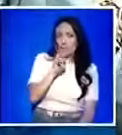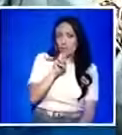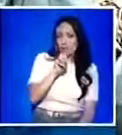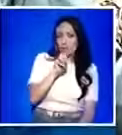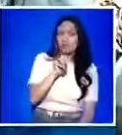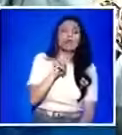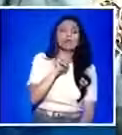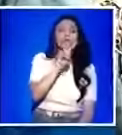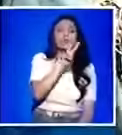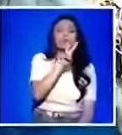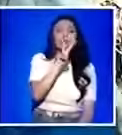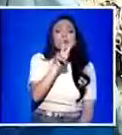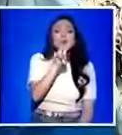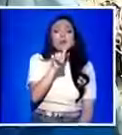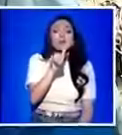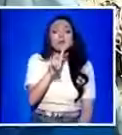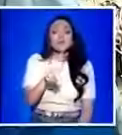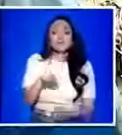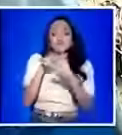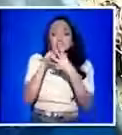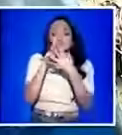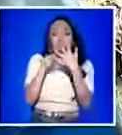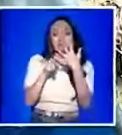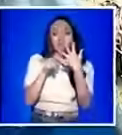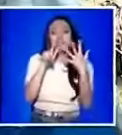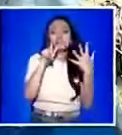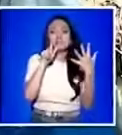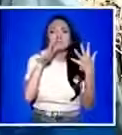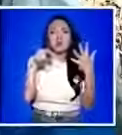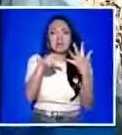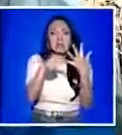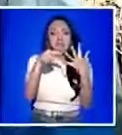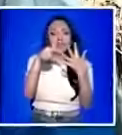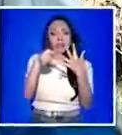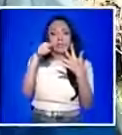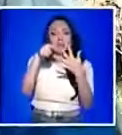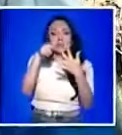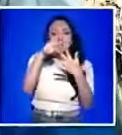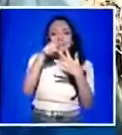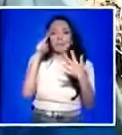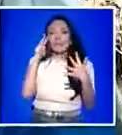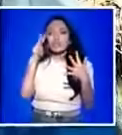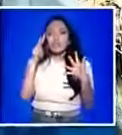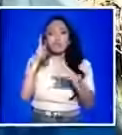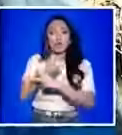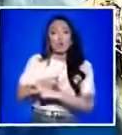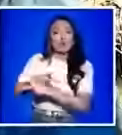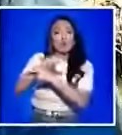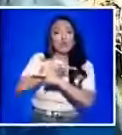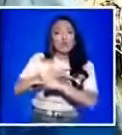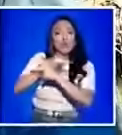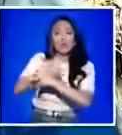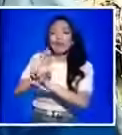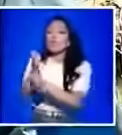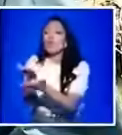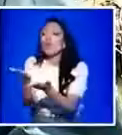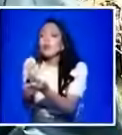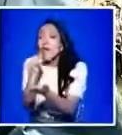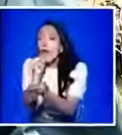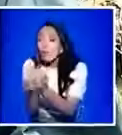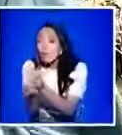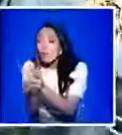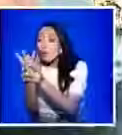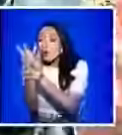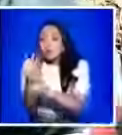dedos de las manos para decir cuáles tienen dentro de su ADN, dentro de su visión, la conservación de sus fuentes de agua.